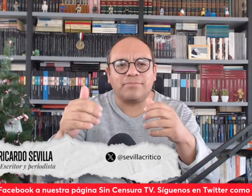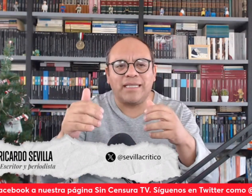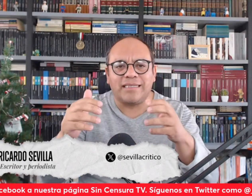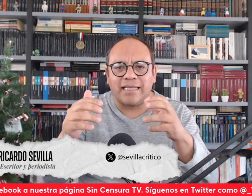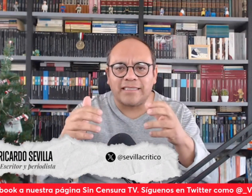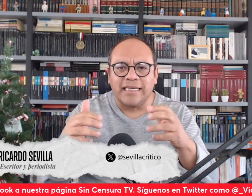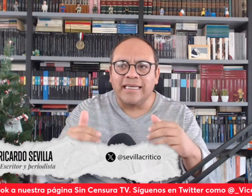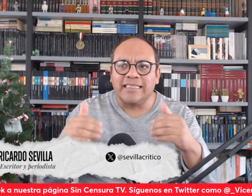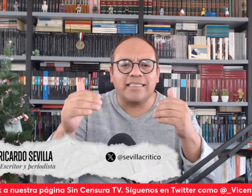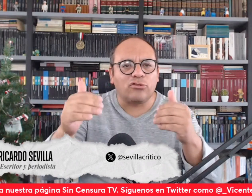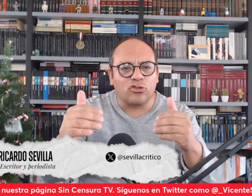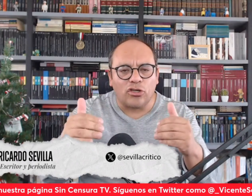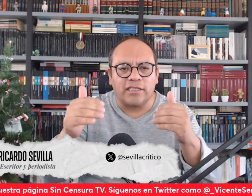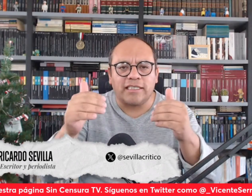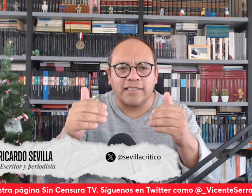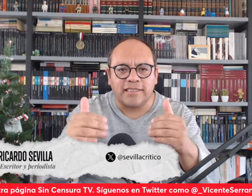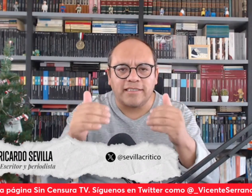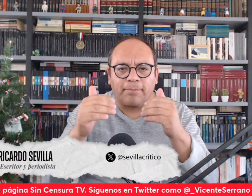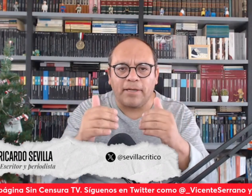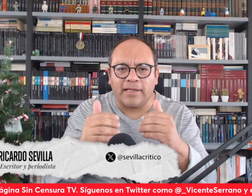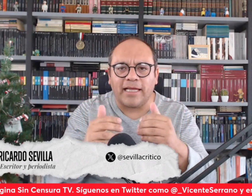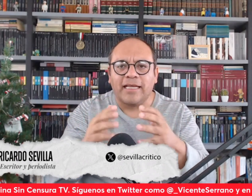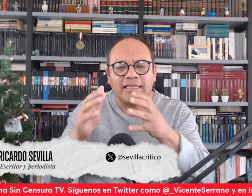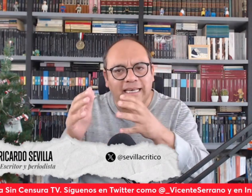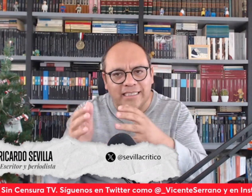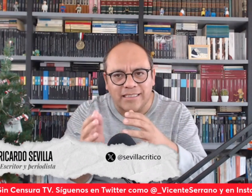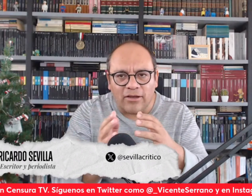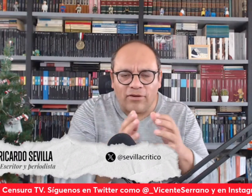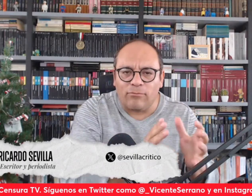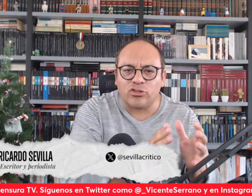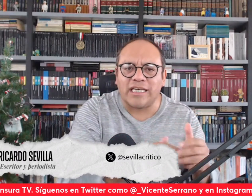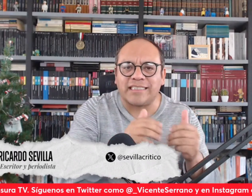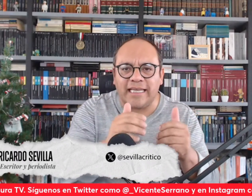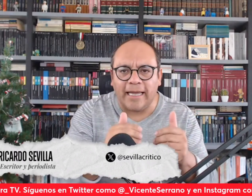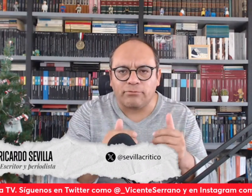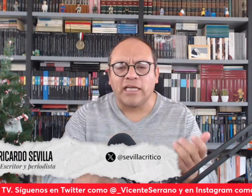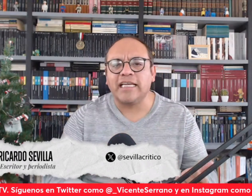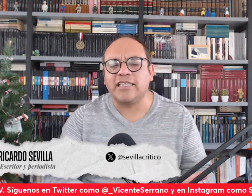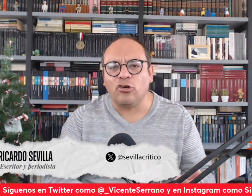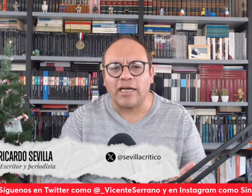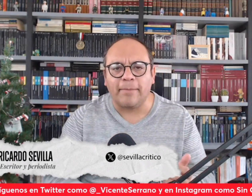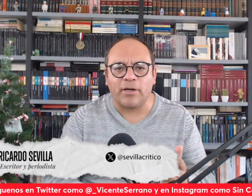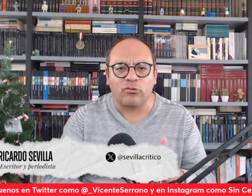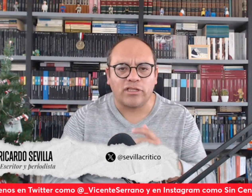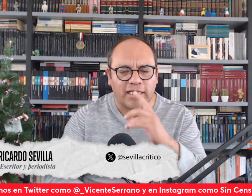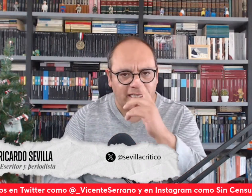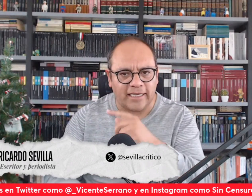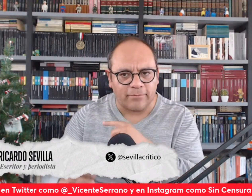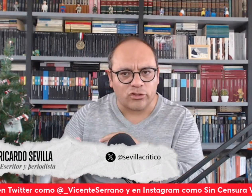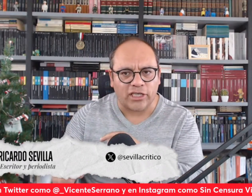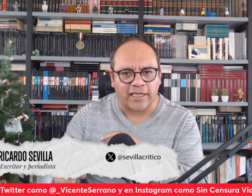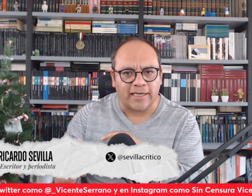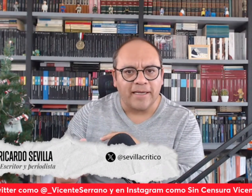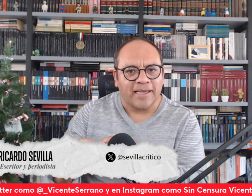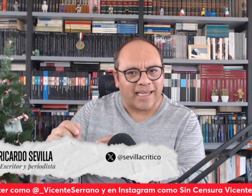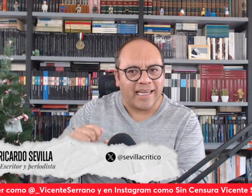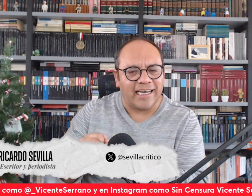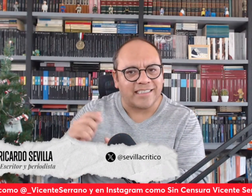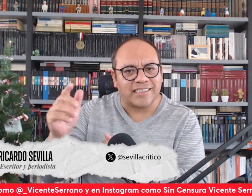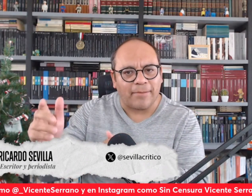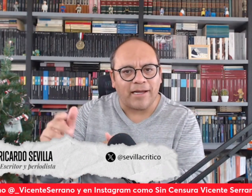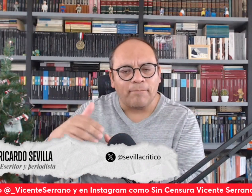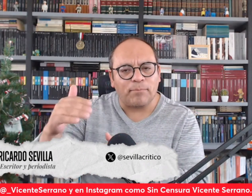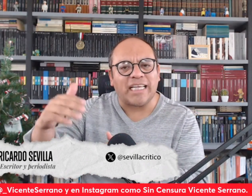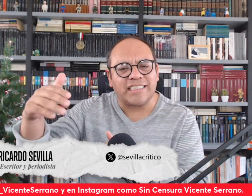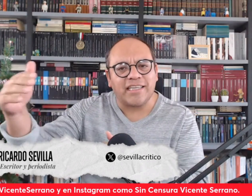de las mentadas instituciones de asistencia privada, de las famosas IAPS, y si no que le pregunten a Guillermo Sheridan, que